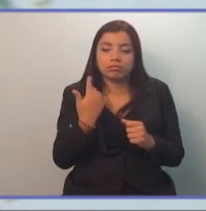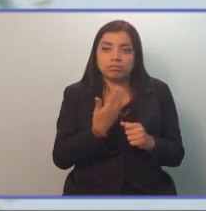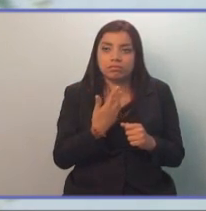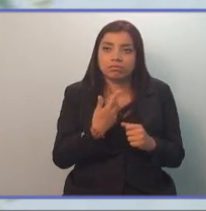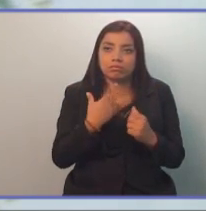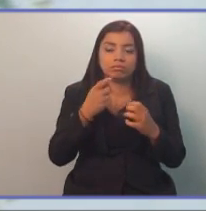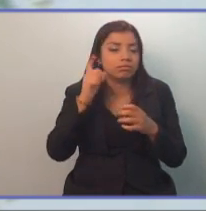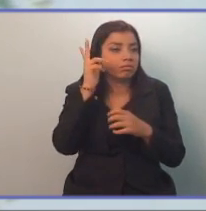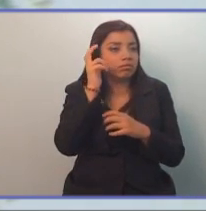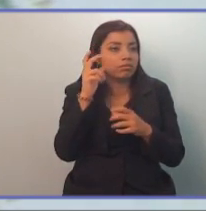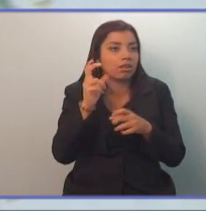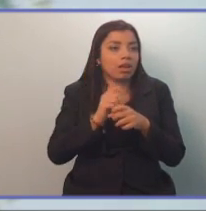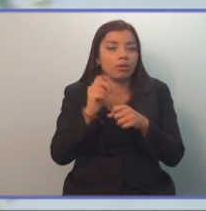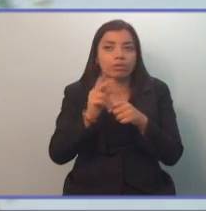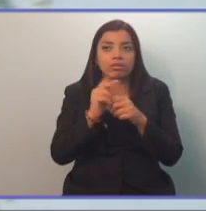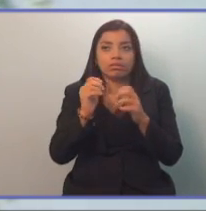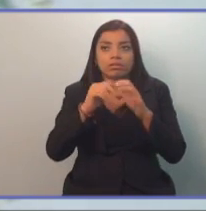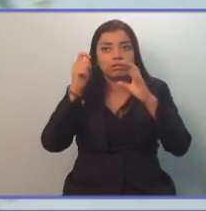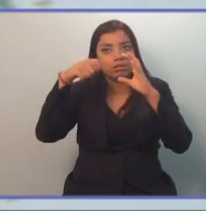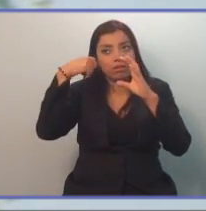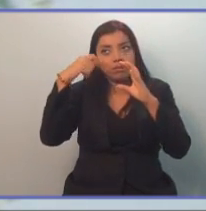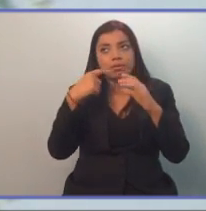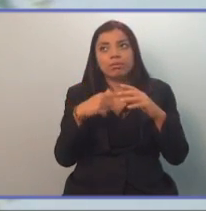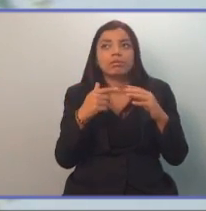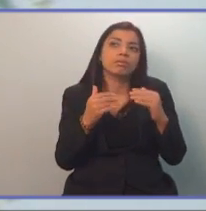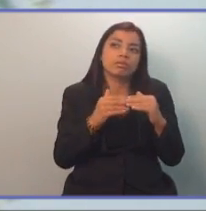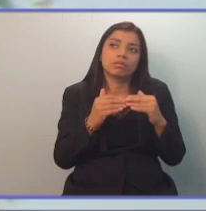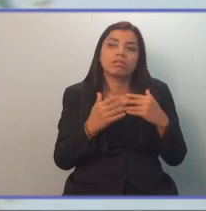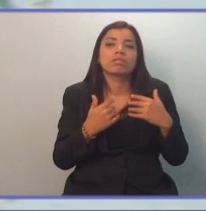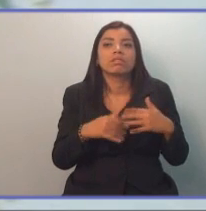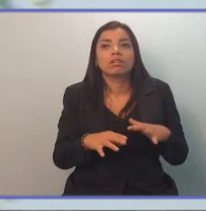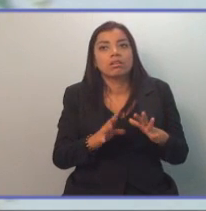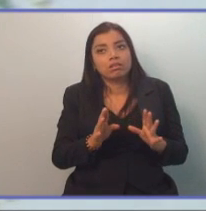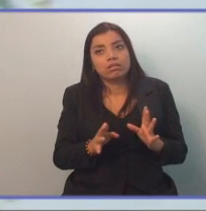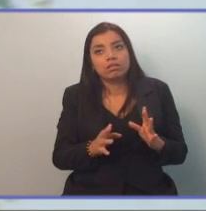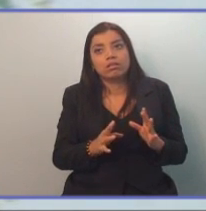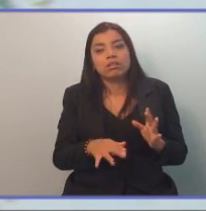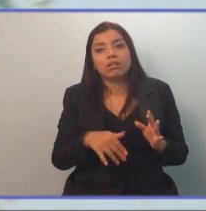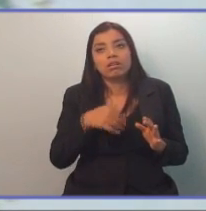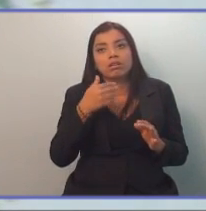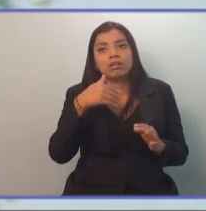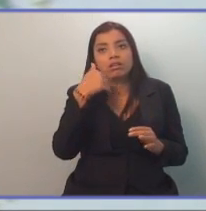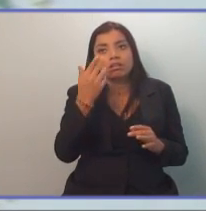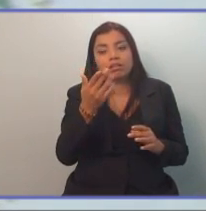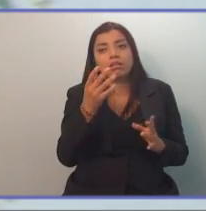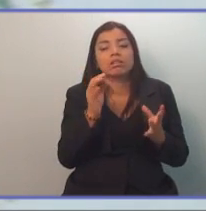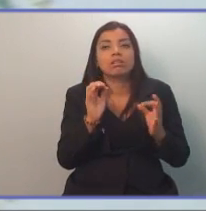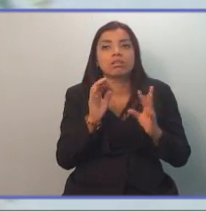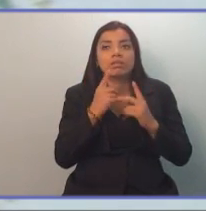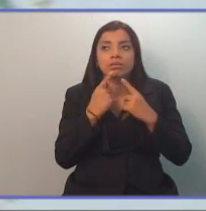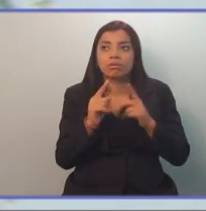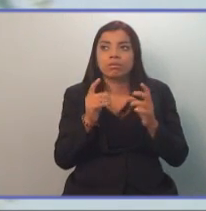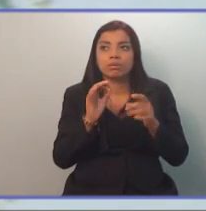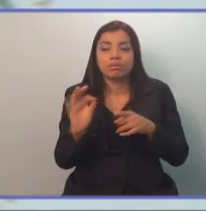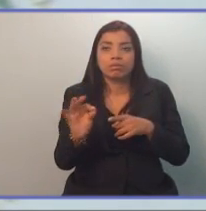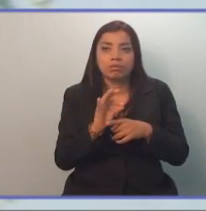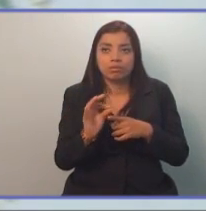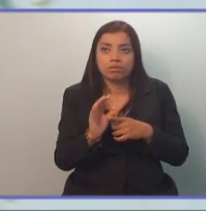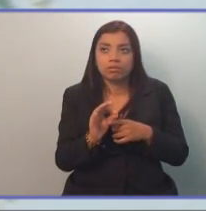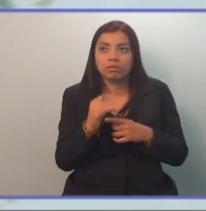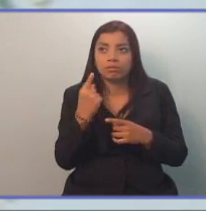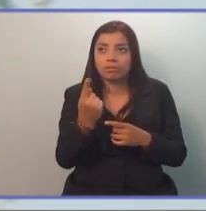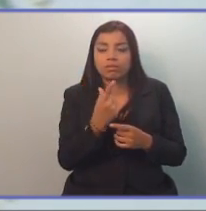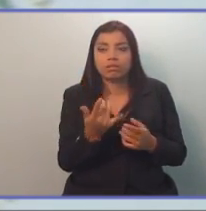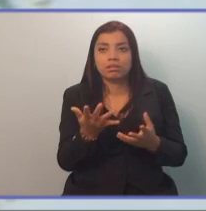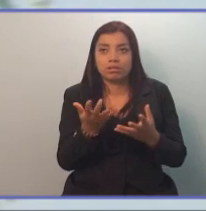en audio, sino que también en video. Naturalmente, cuando eso se llegue a fructificar, el que quiera